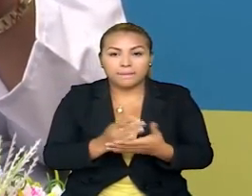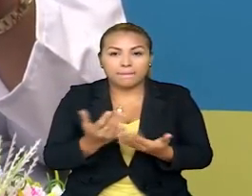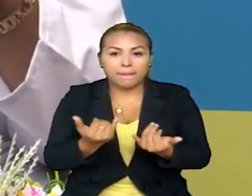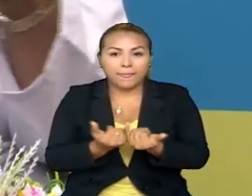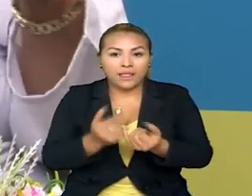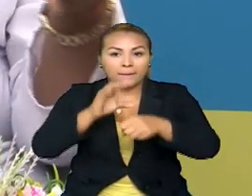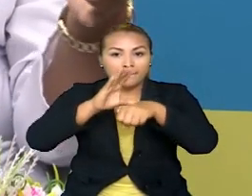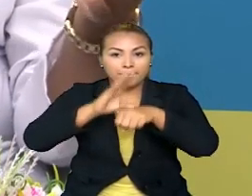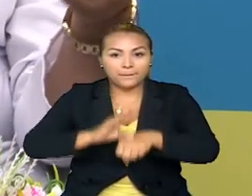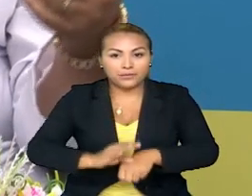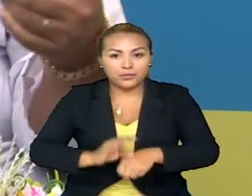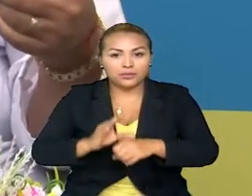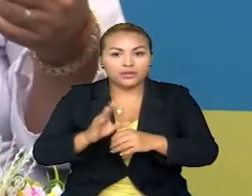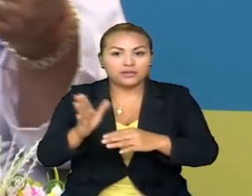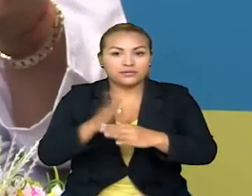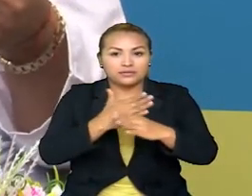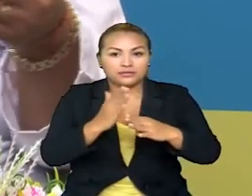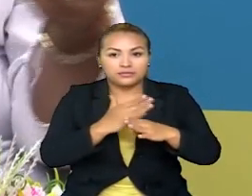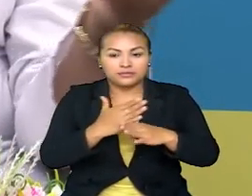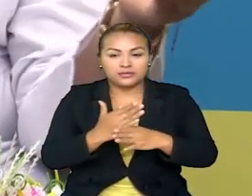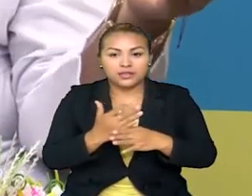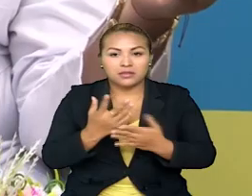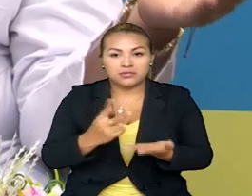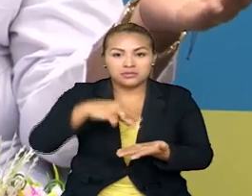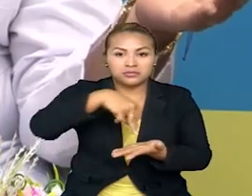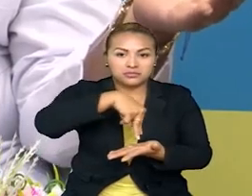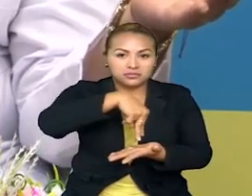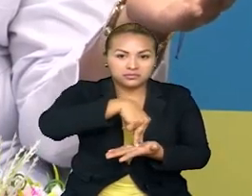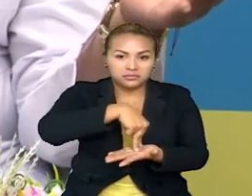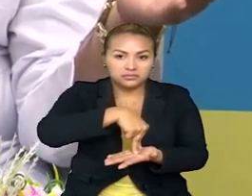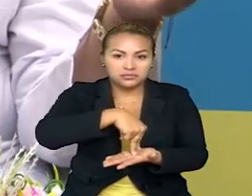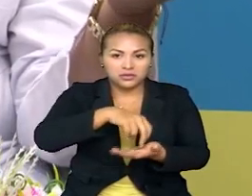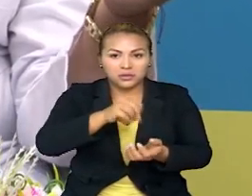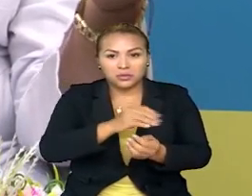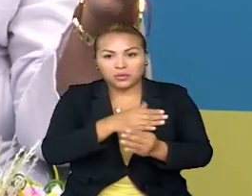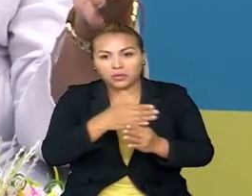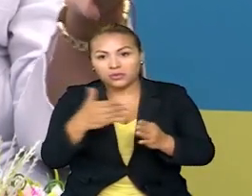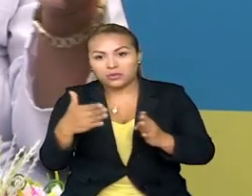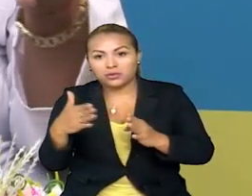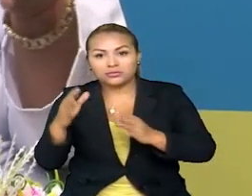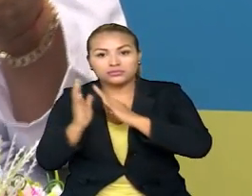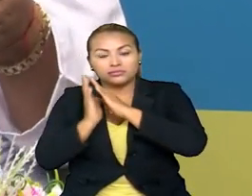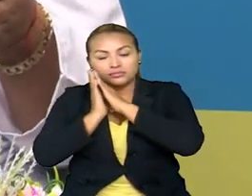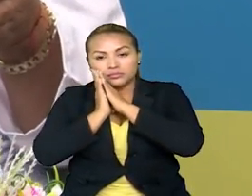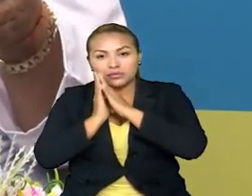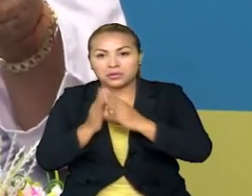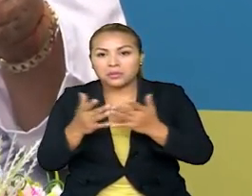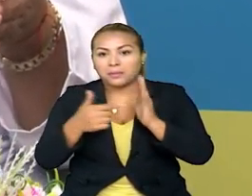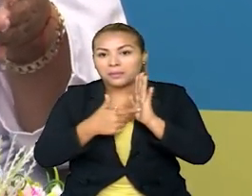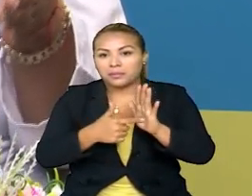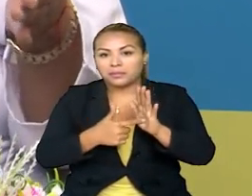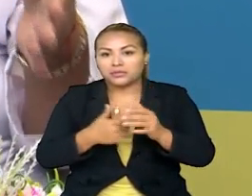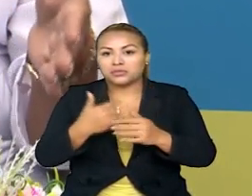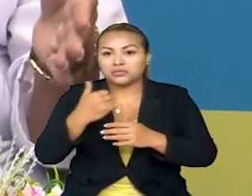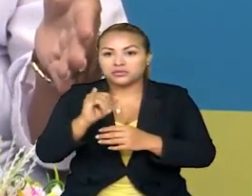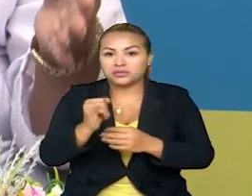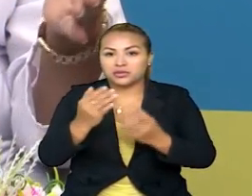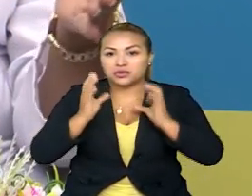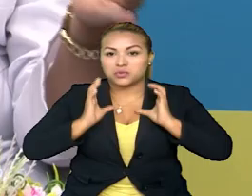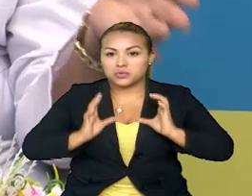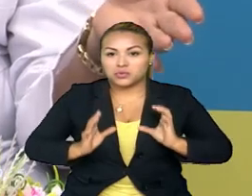ritmo circadiano el ritmo de dormir y levantarnos lo logro lo óptimo para que una persona tenga buen que su cuerpo